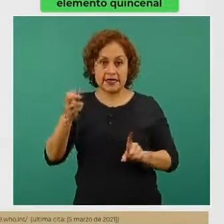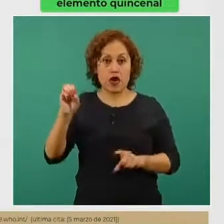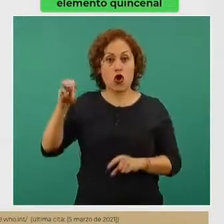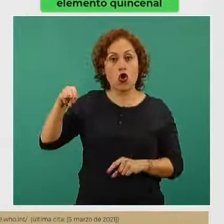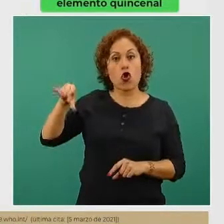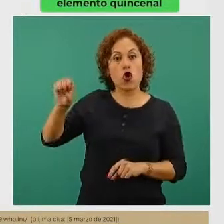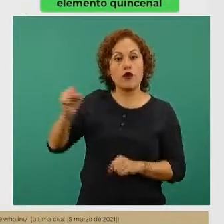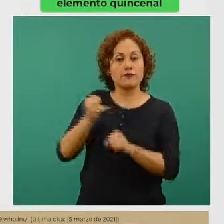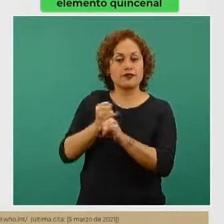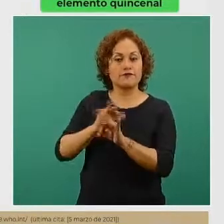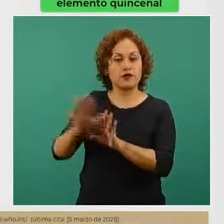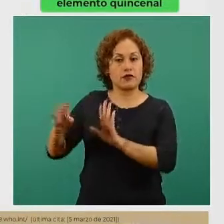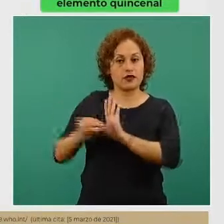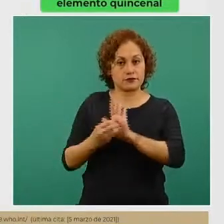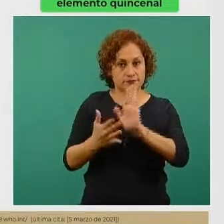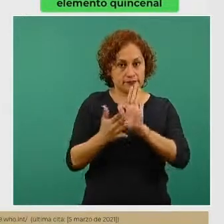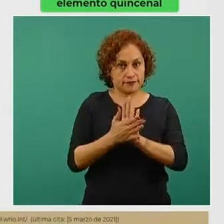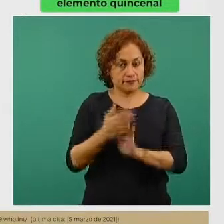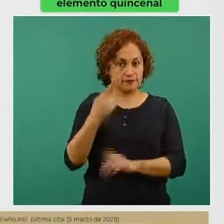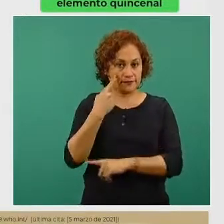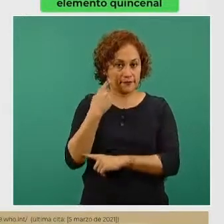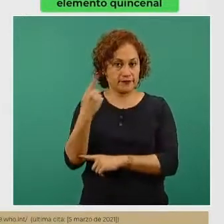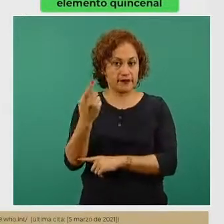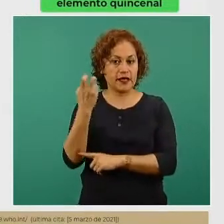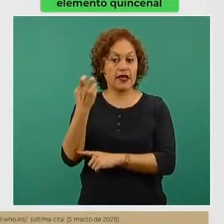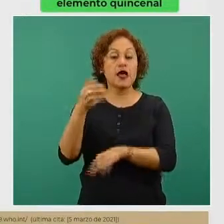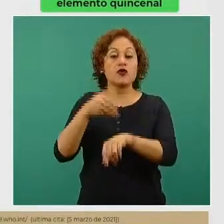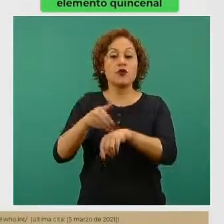ustedes este número grande que tenemos a la derecha de